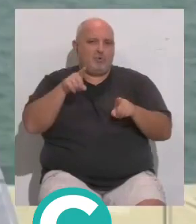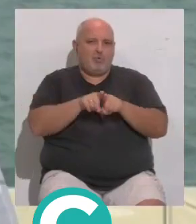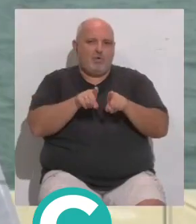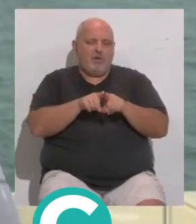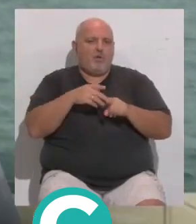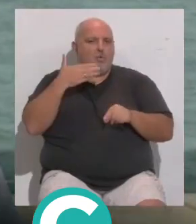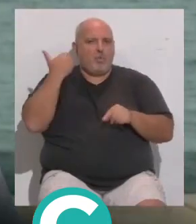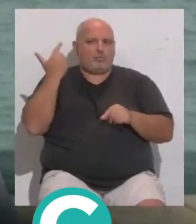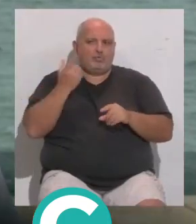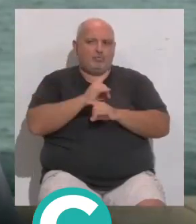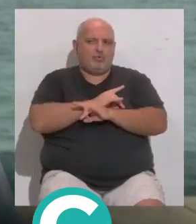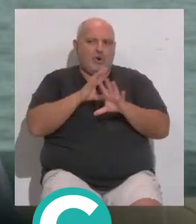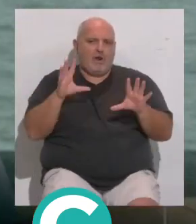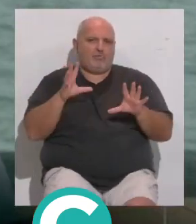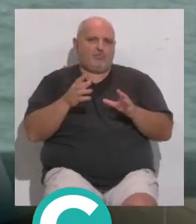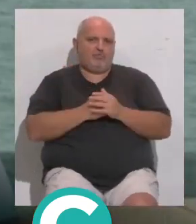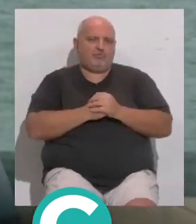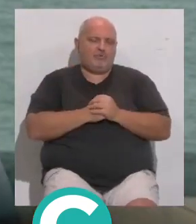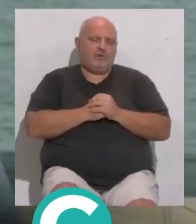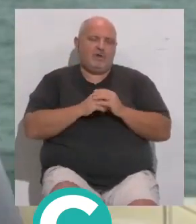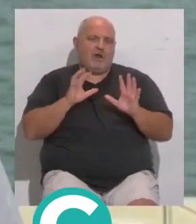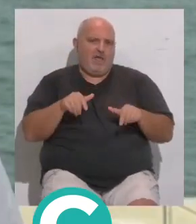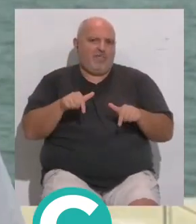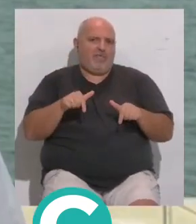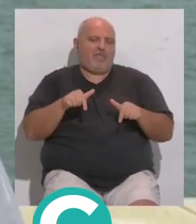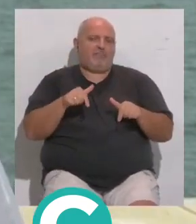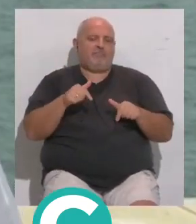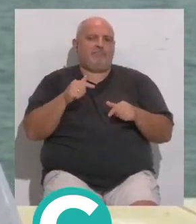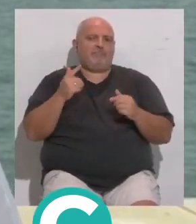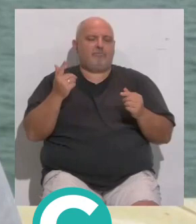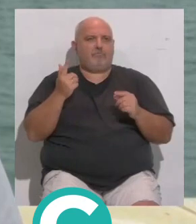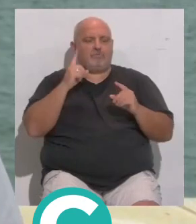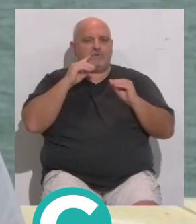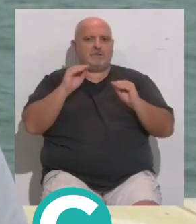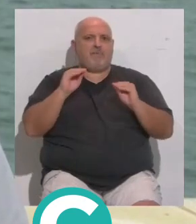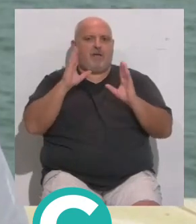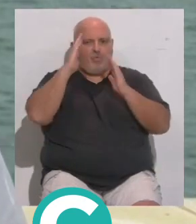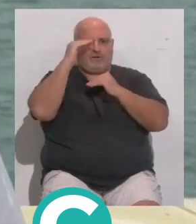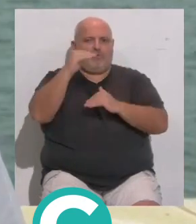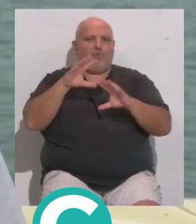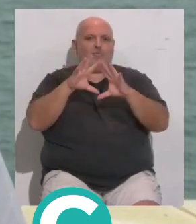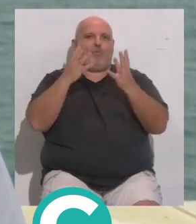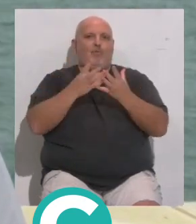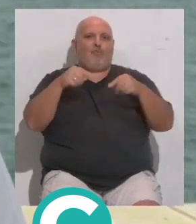Muy orgulloso, ¿no?, de que Cádiz esté siendo el foco de atención del mundo.